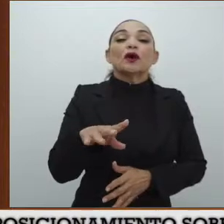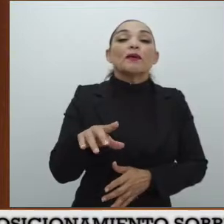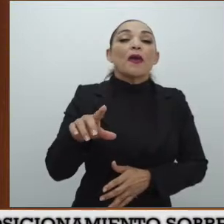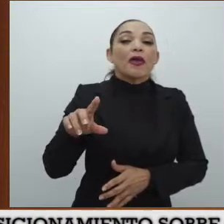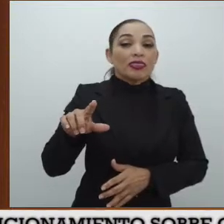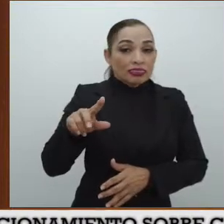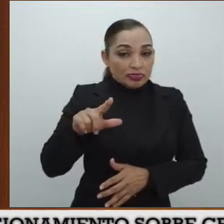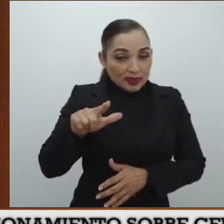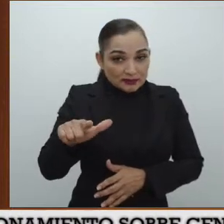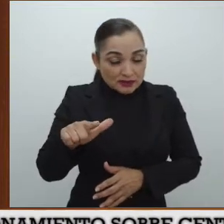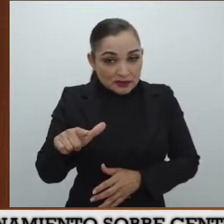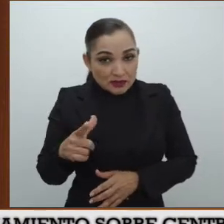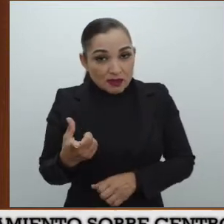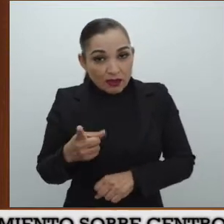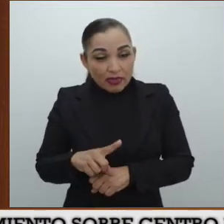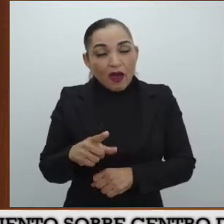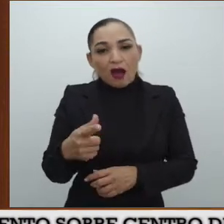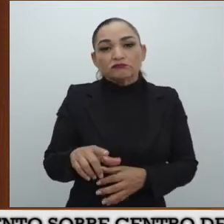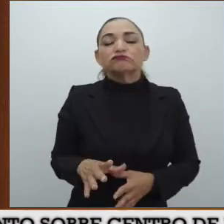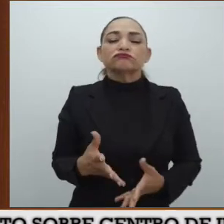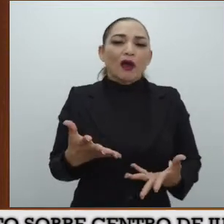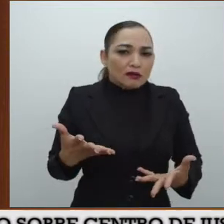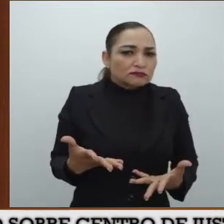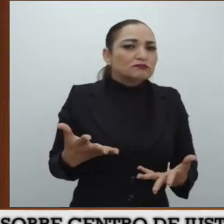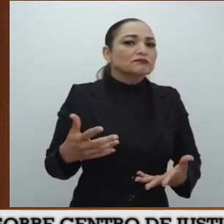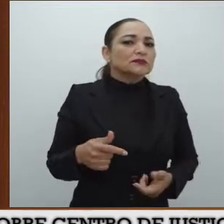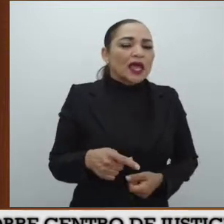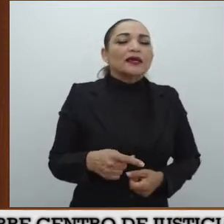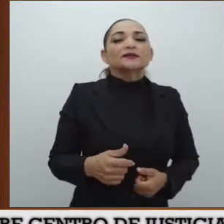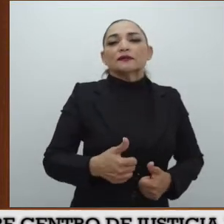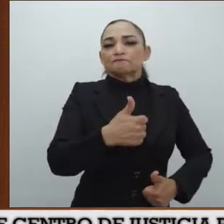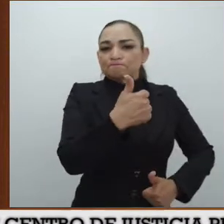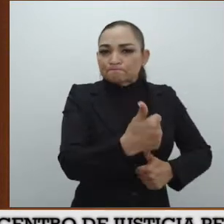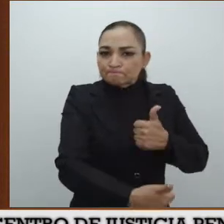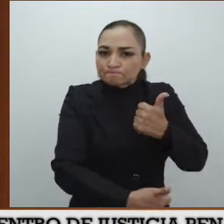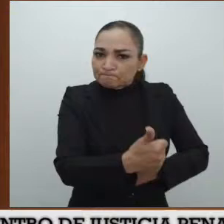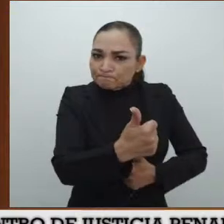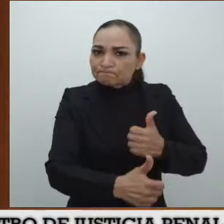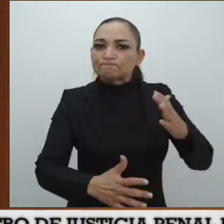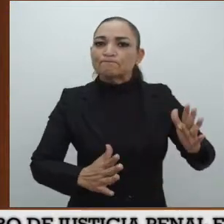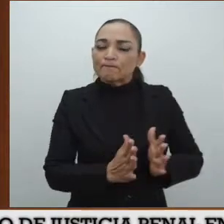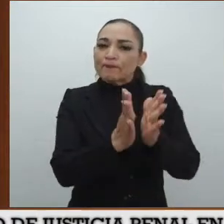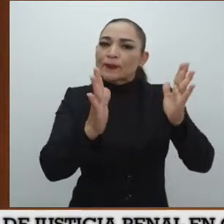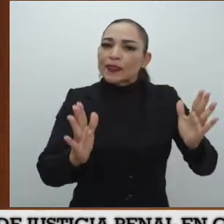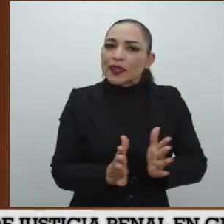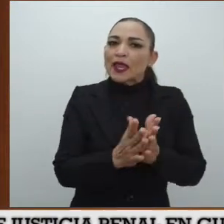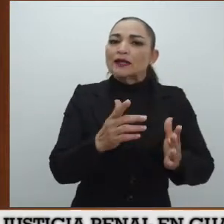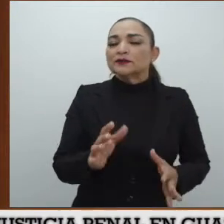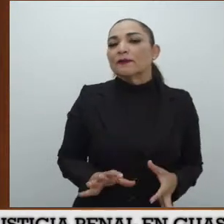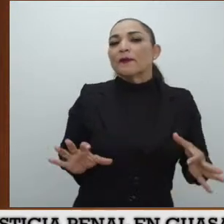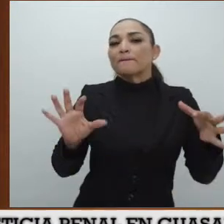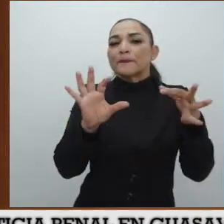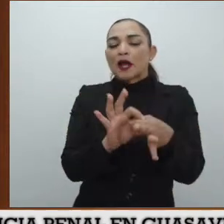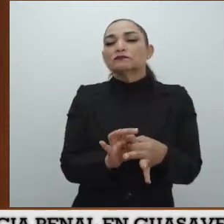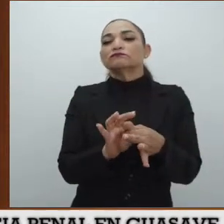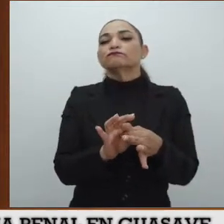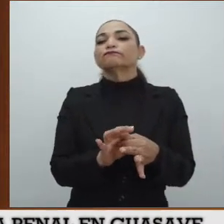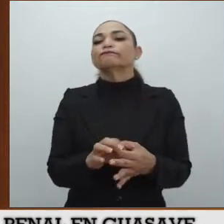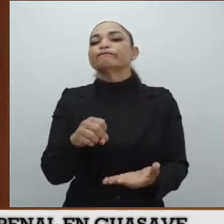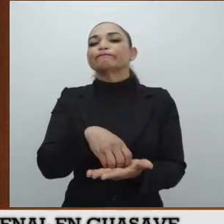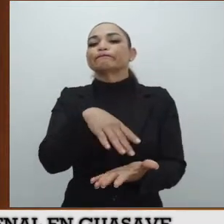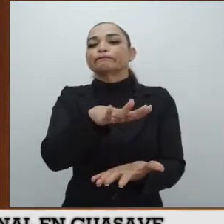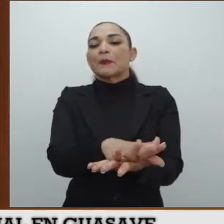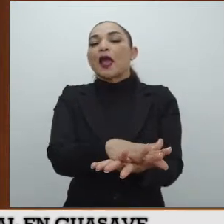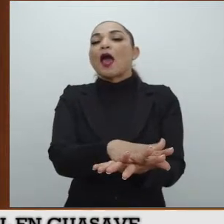cabo dicho acto respectivo. Esta licitación se realizó en cumplimiento de lo establecido en